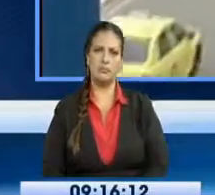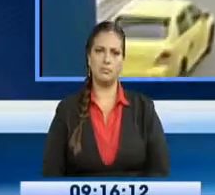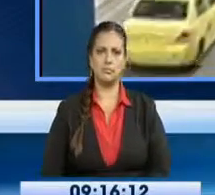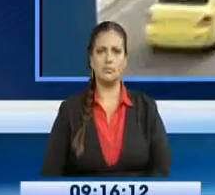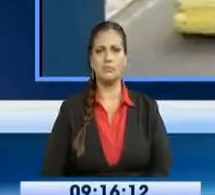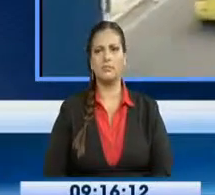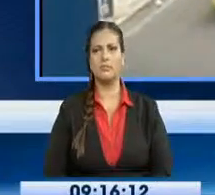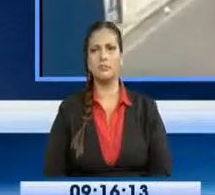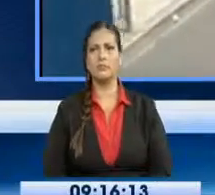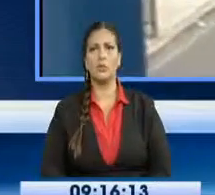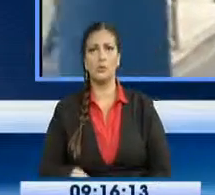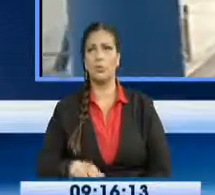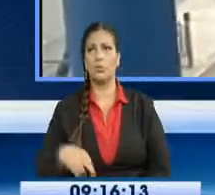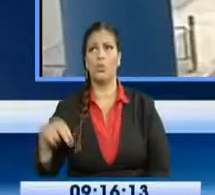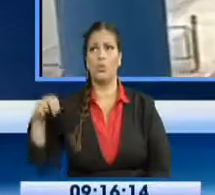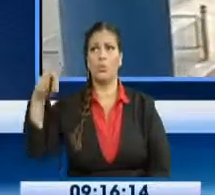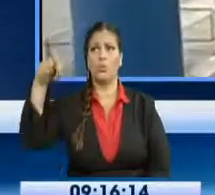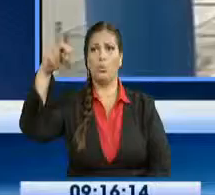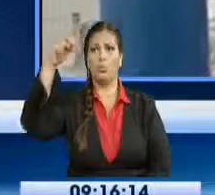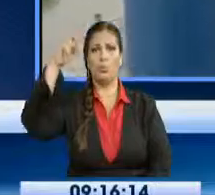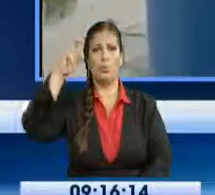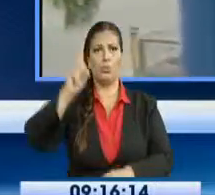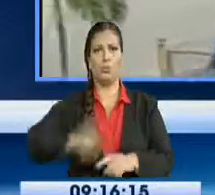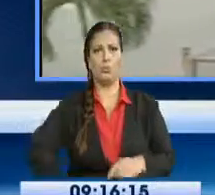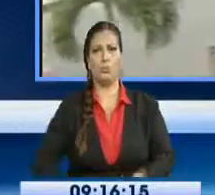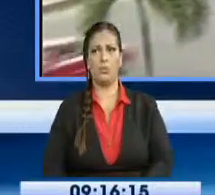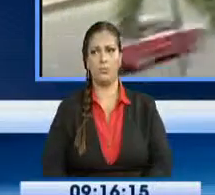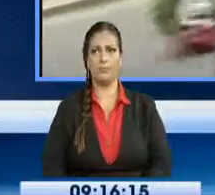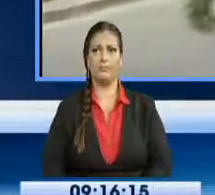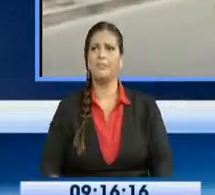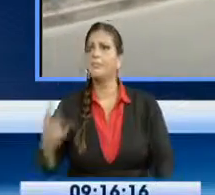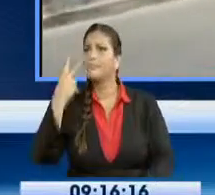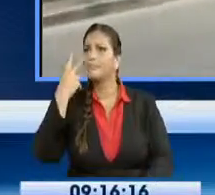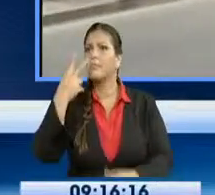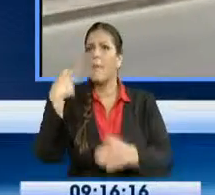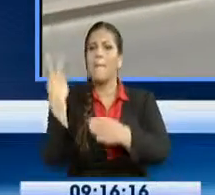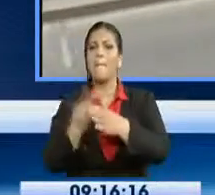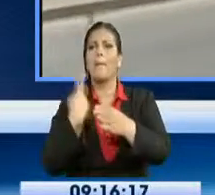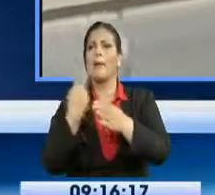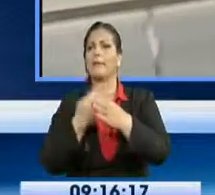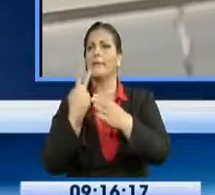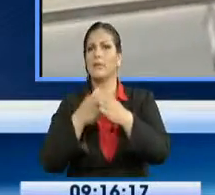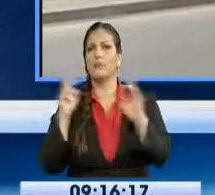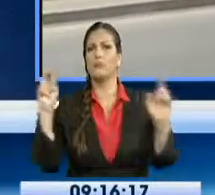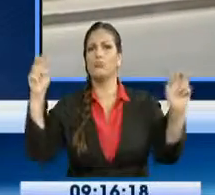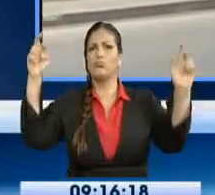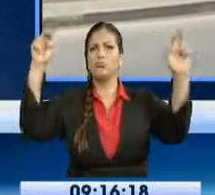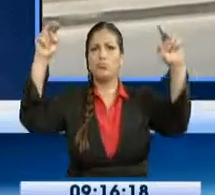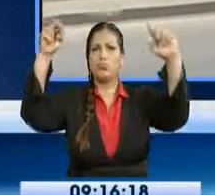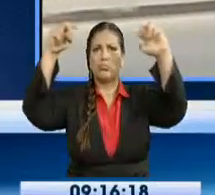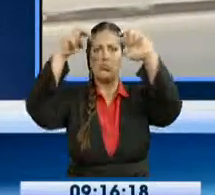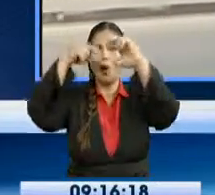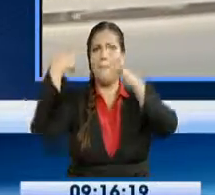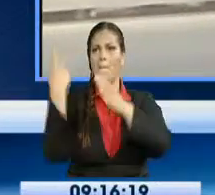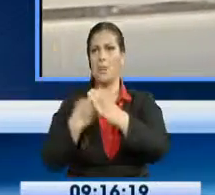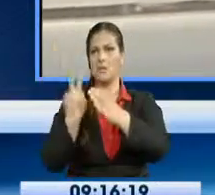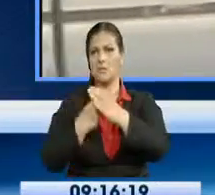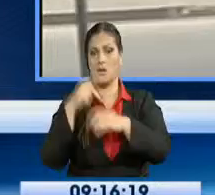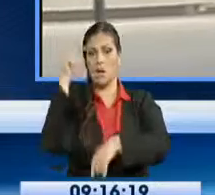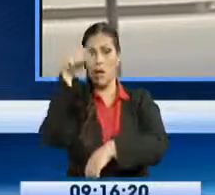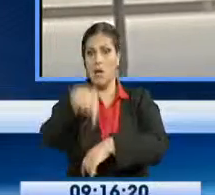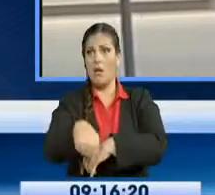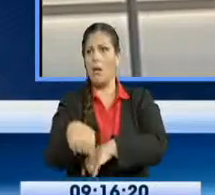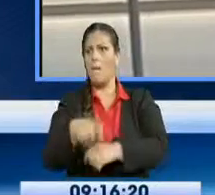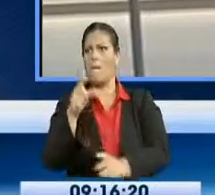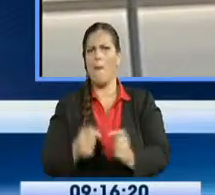Las orejas se me ponen frías. El asunto es que vemos así, el paso El asunto vacío. Es que el paso está vacío y abajo usted ve cruzando, los peatones arriesgando sus vidas. Pero por